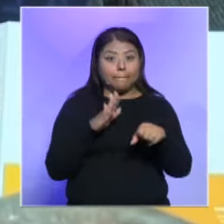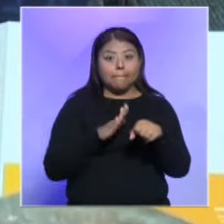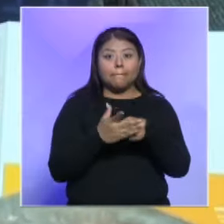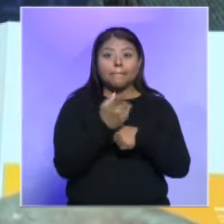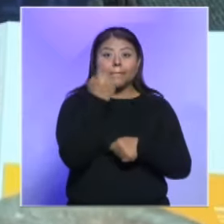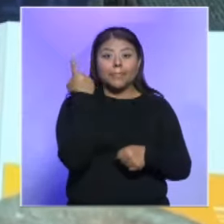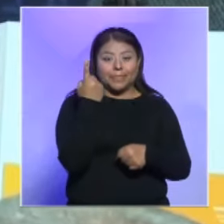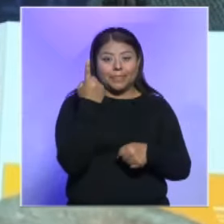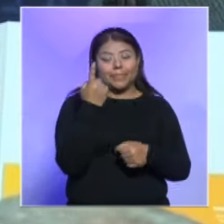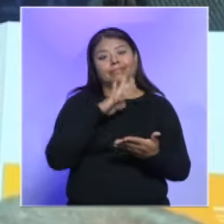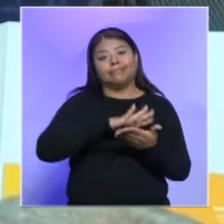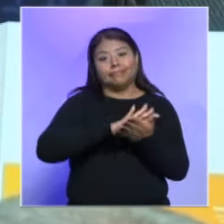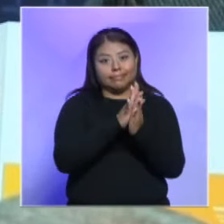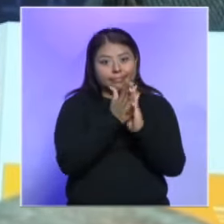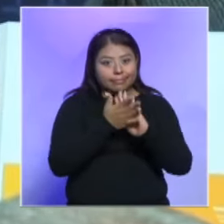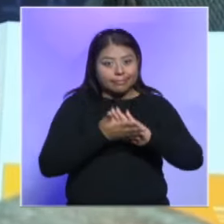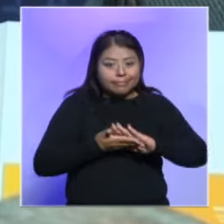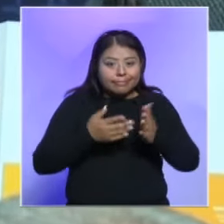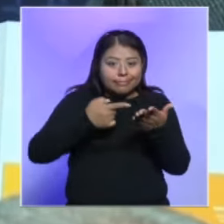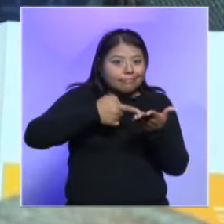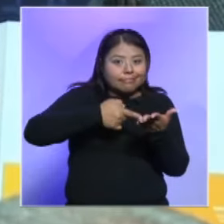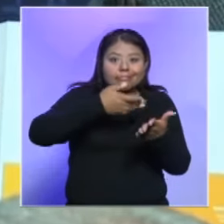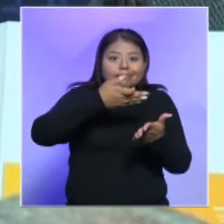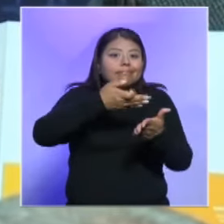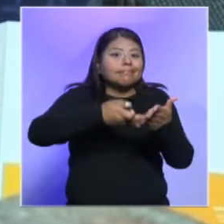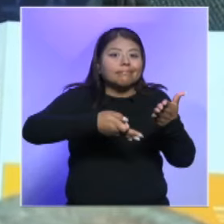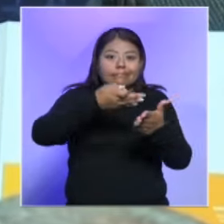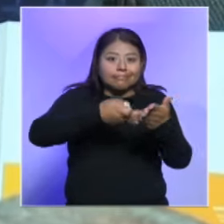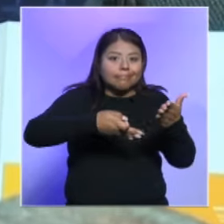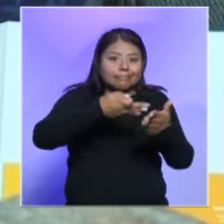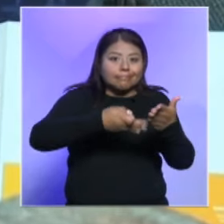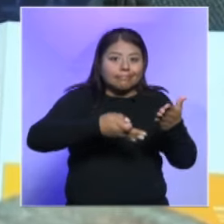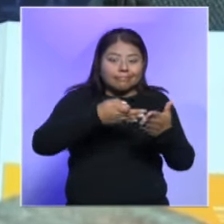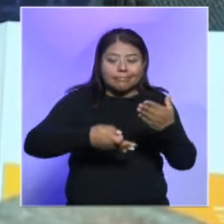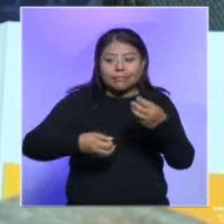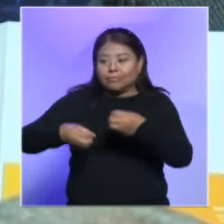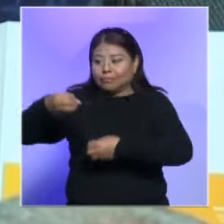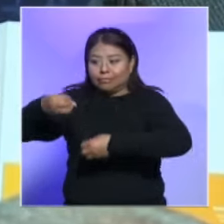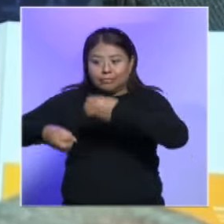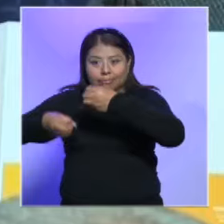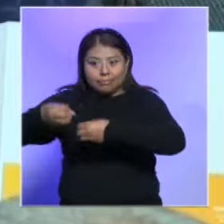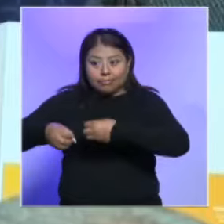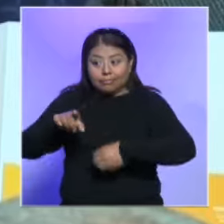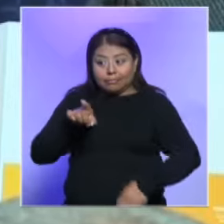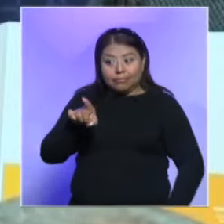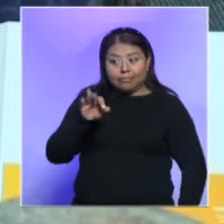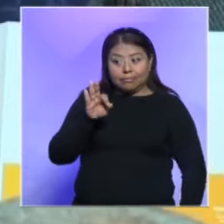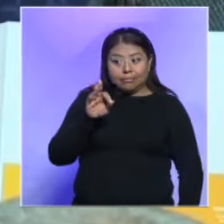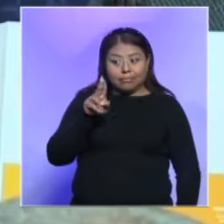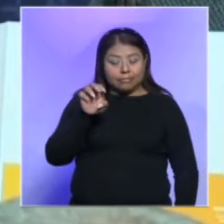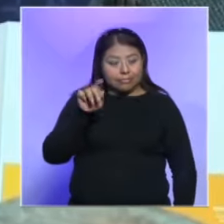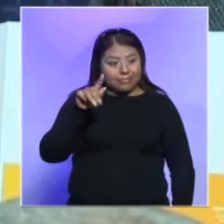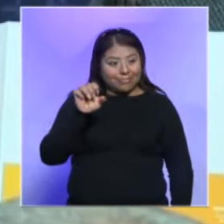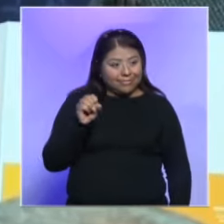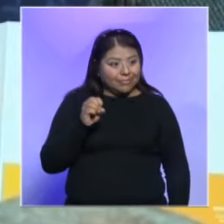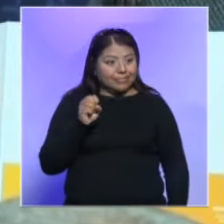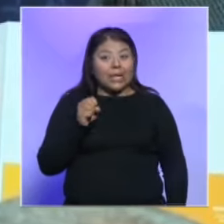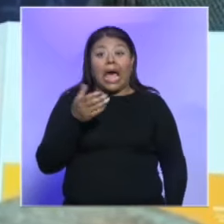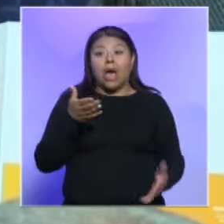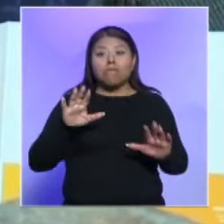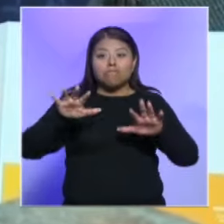restricción ilegítima, ya lo señalaba el magistrado Fuentes, incluso con el análisis de la Convención de Venecia, que se exige